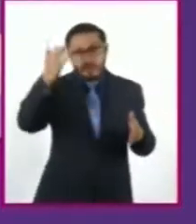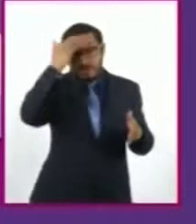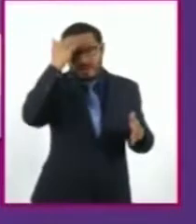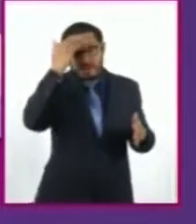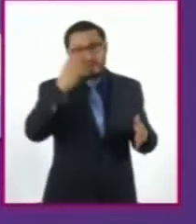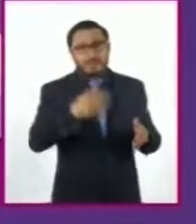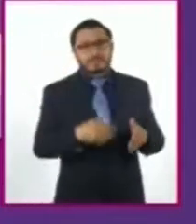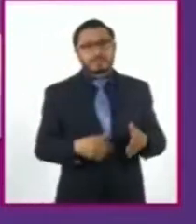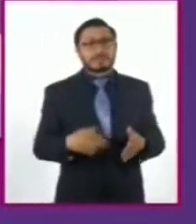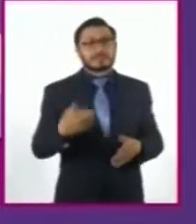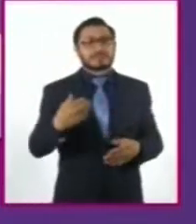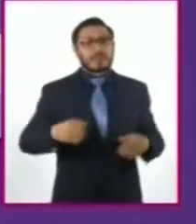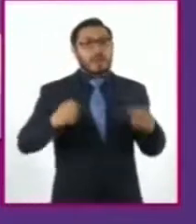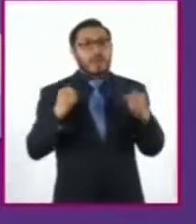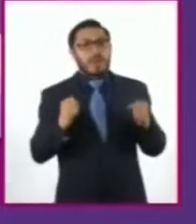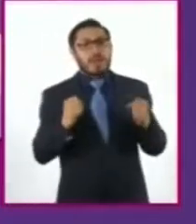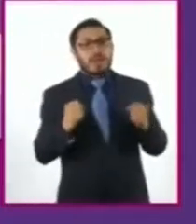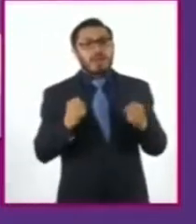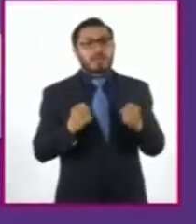nuestras fortalezas.